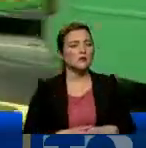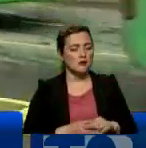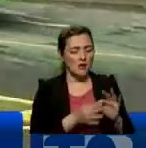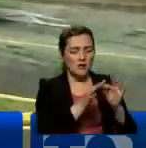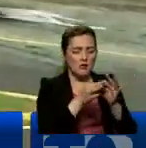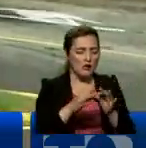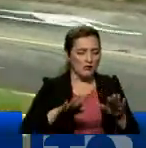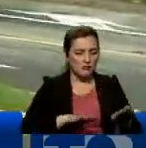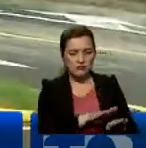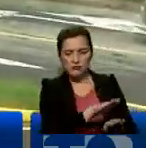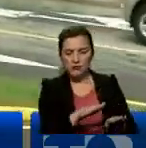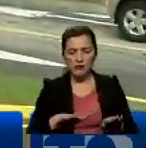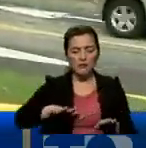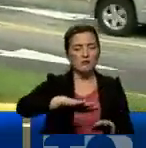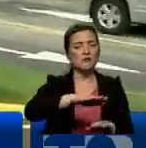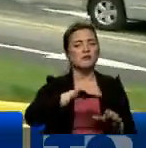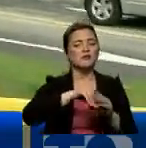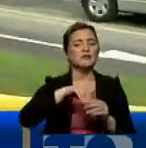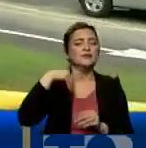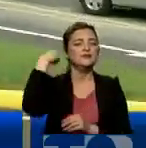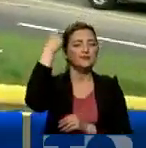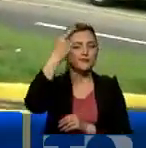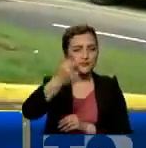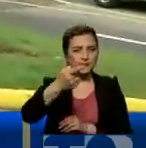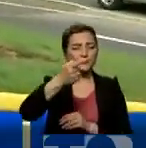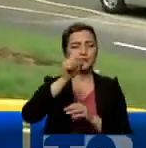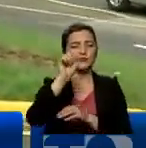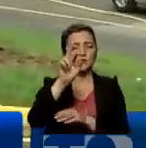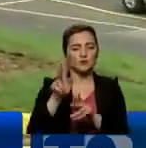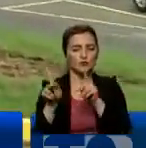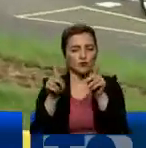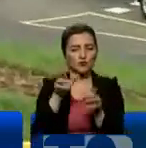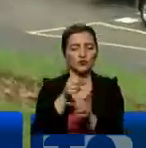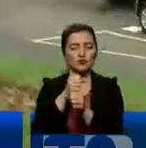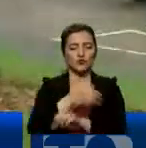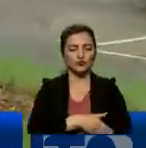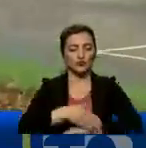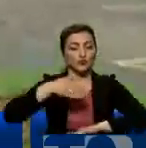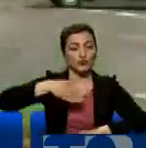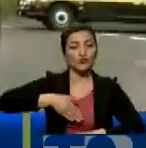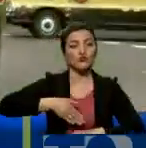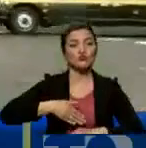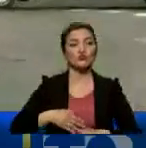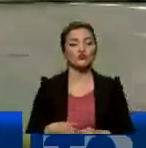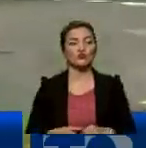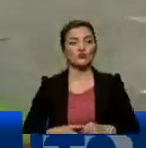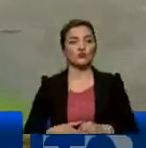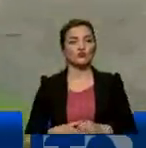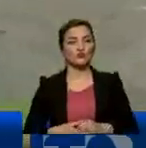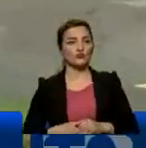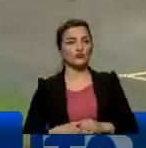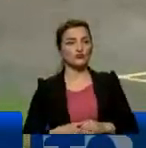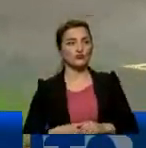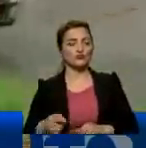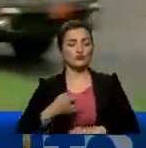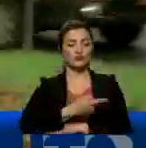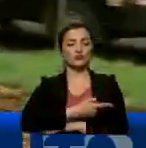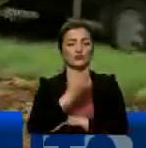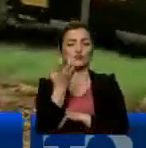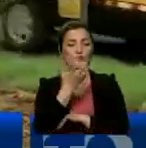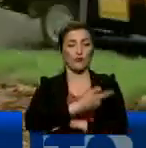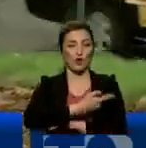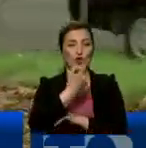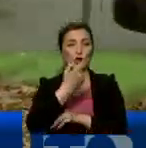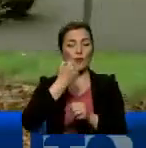está planificado dentro del plan de seguridad de la Avenida Simón Bolívar. En los próximos días, en 15